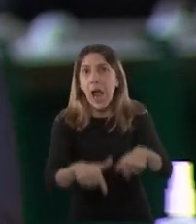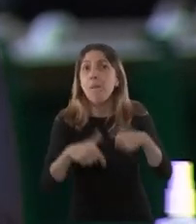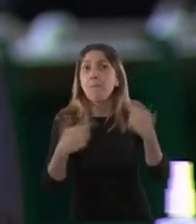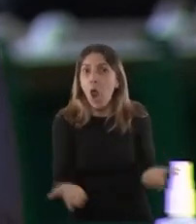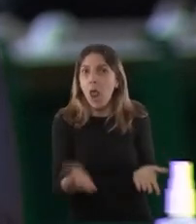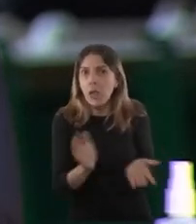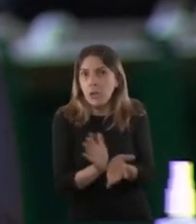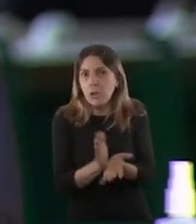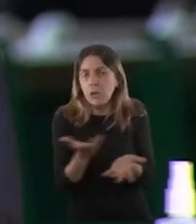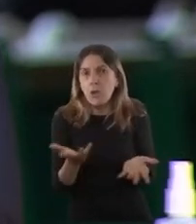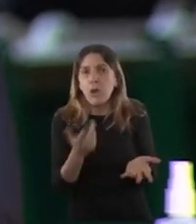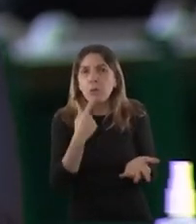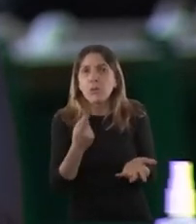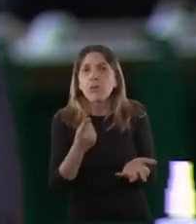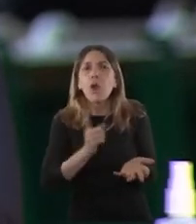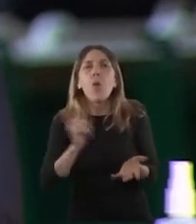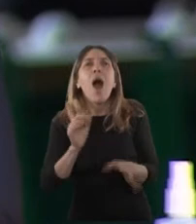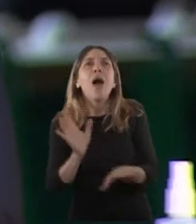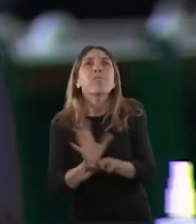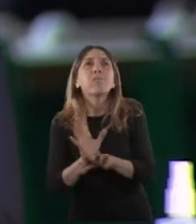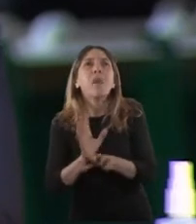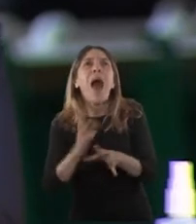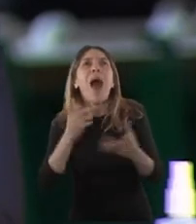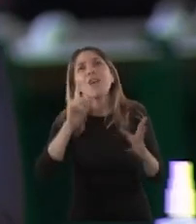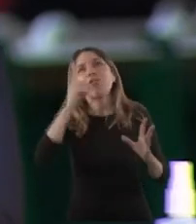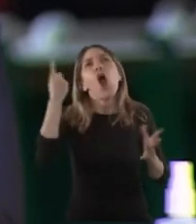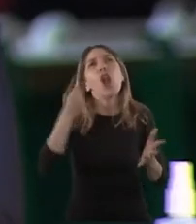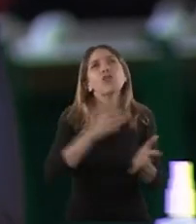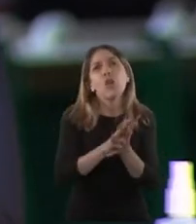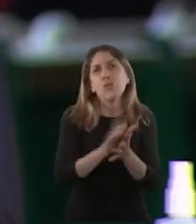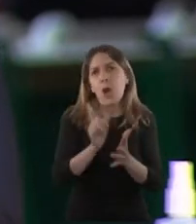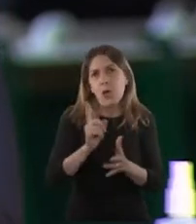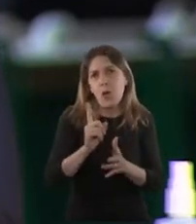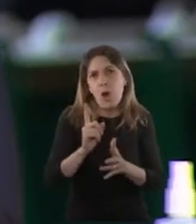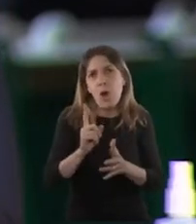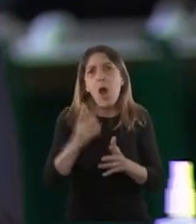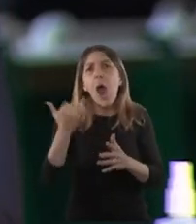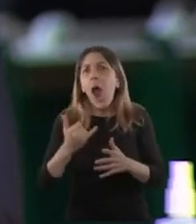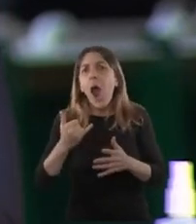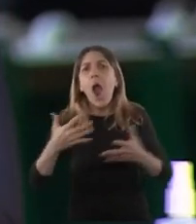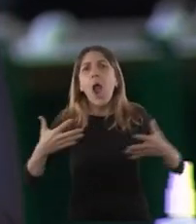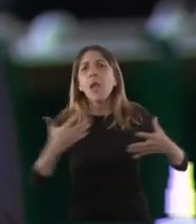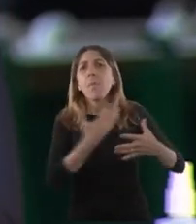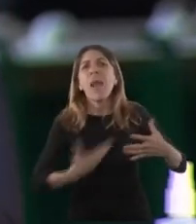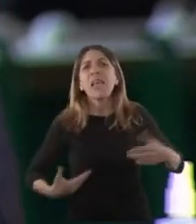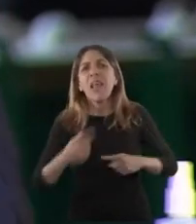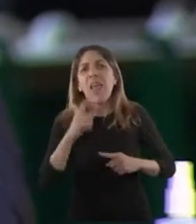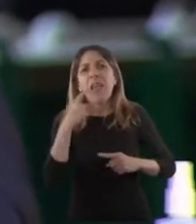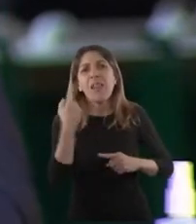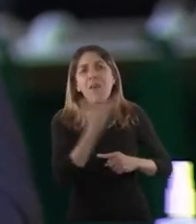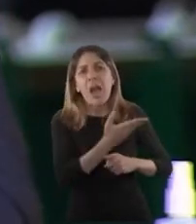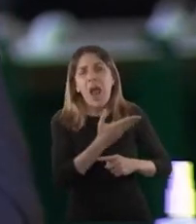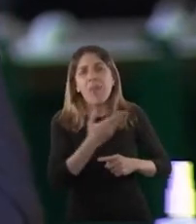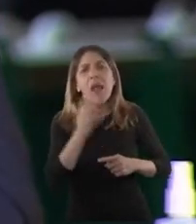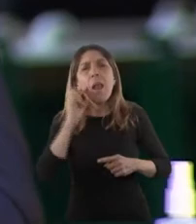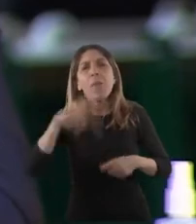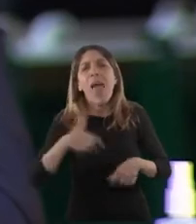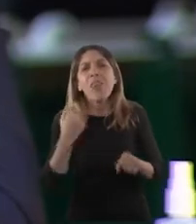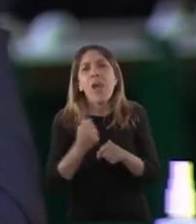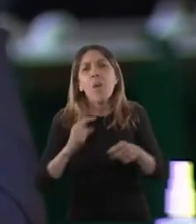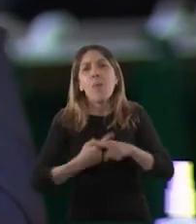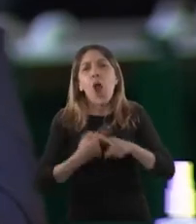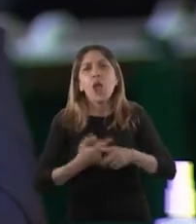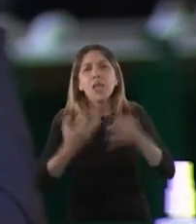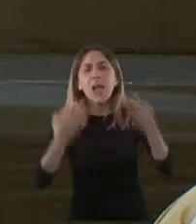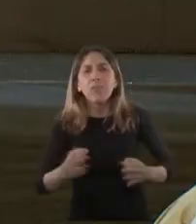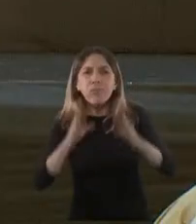insisto, no es magia, es el resultado de la política industrial que implementó nuestro presidente Alberto Fernández y